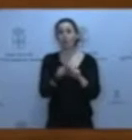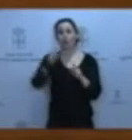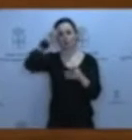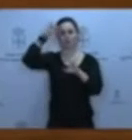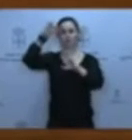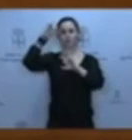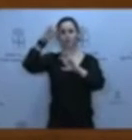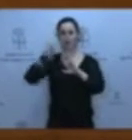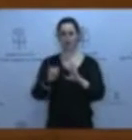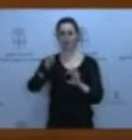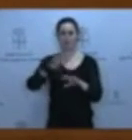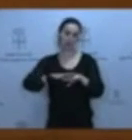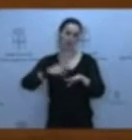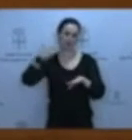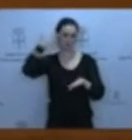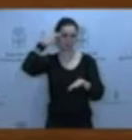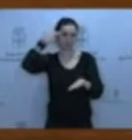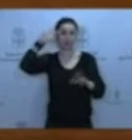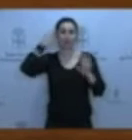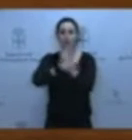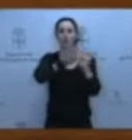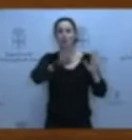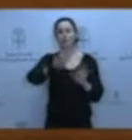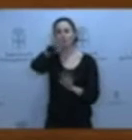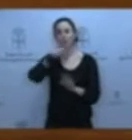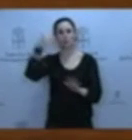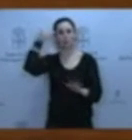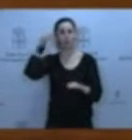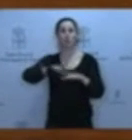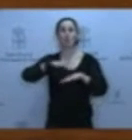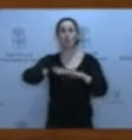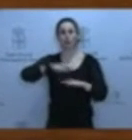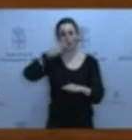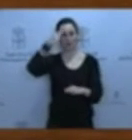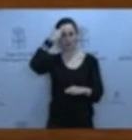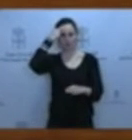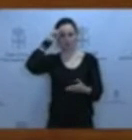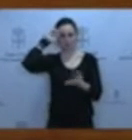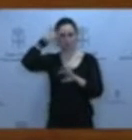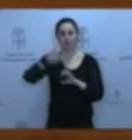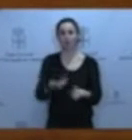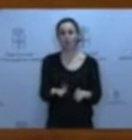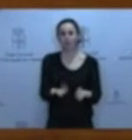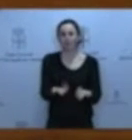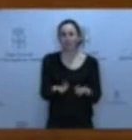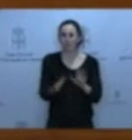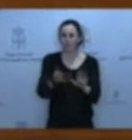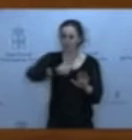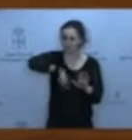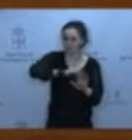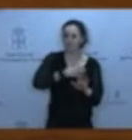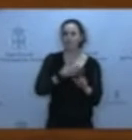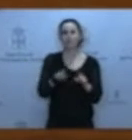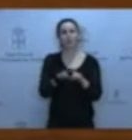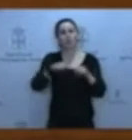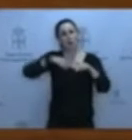mentales, ¿no? Explican que el 90% de los suicidios se deben a un trastorno mental y eso para nosotros